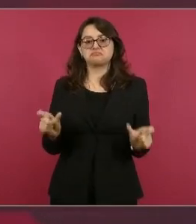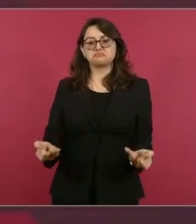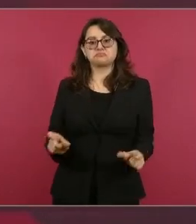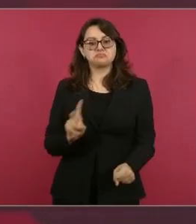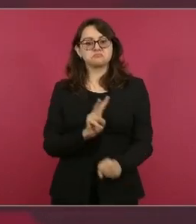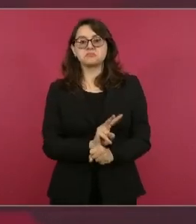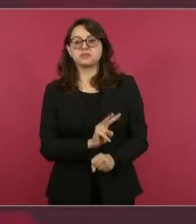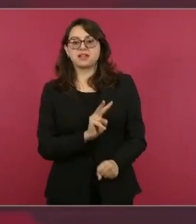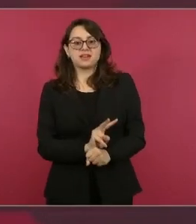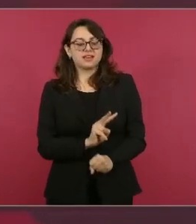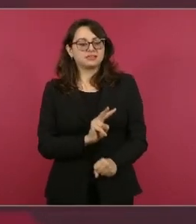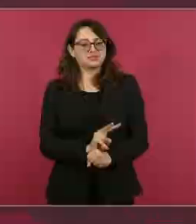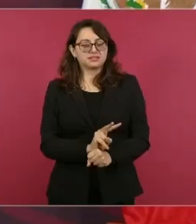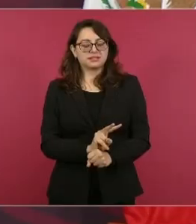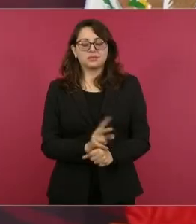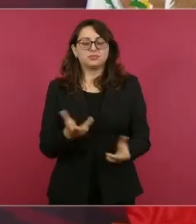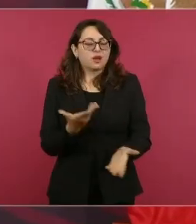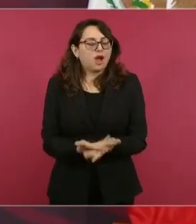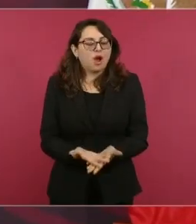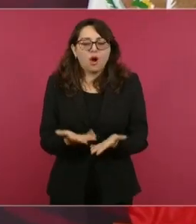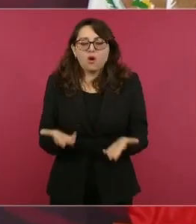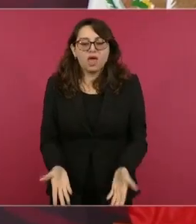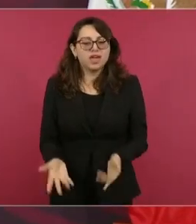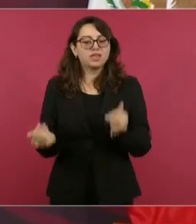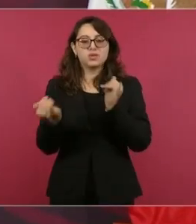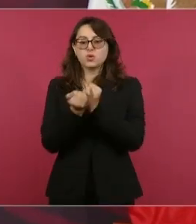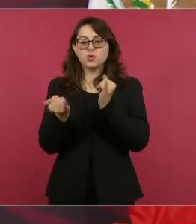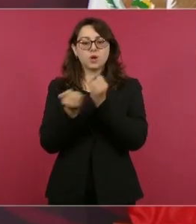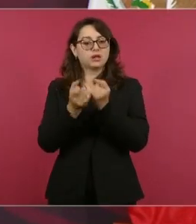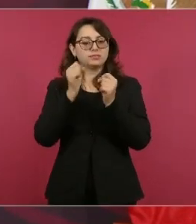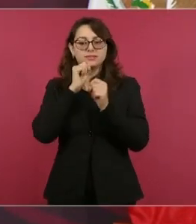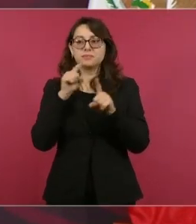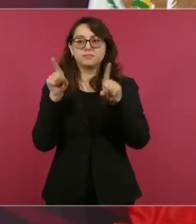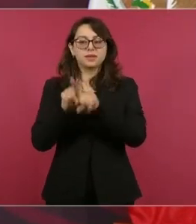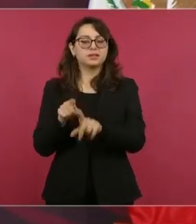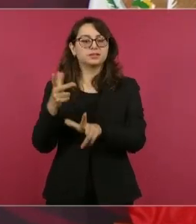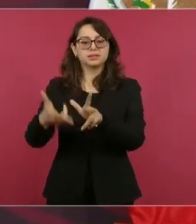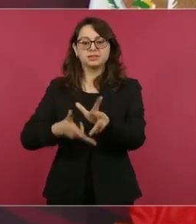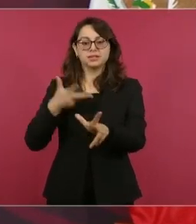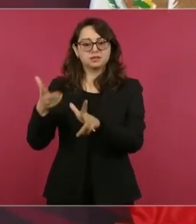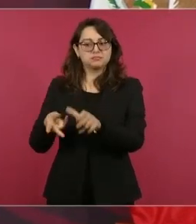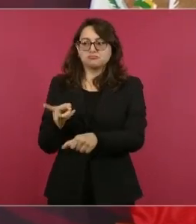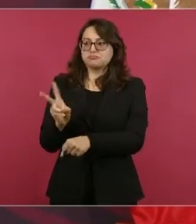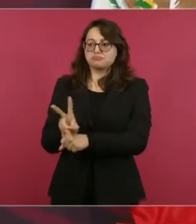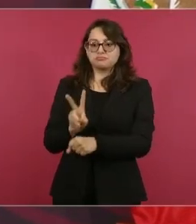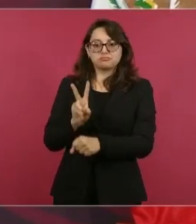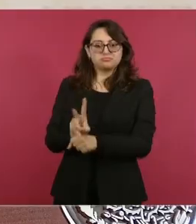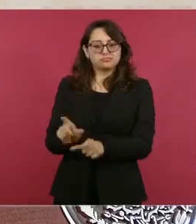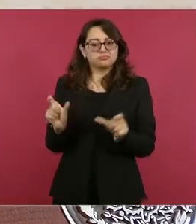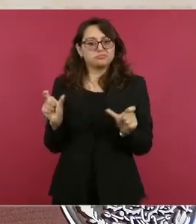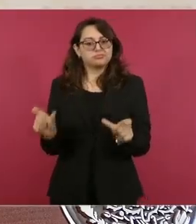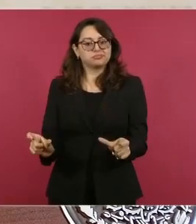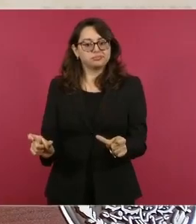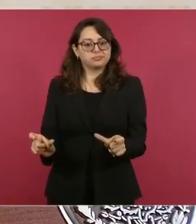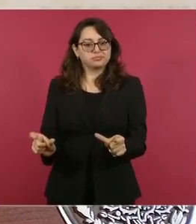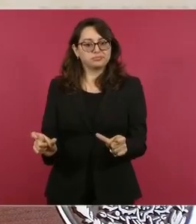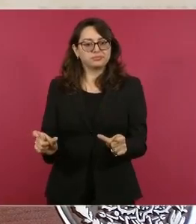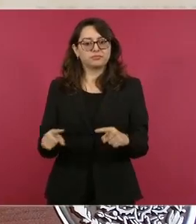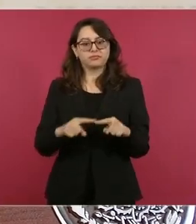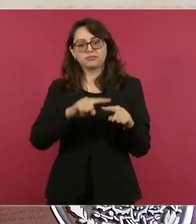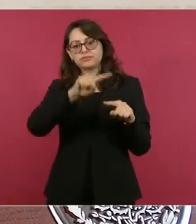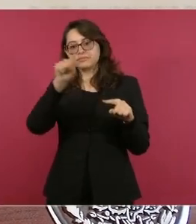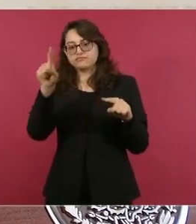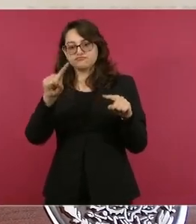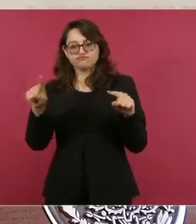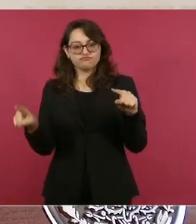Pues va a ser lo mismo. Ahora va a haber vigilancia en los trenes, en los 1.554 kilómetros